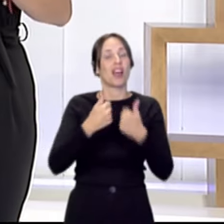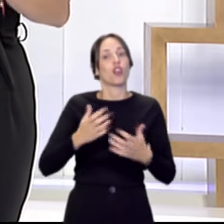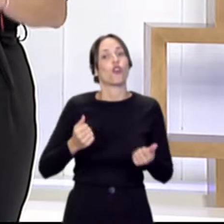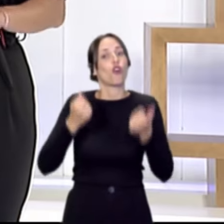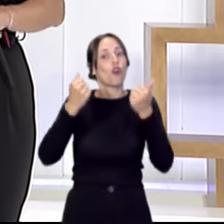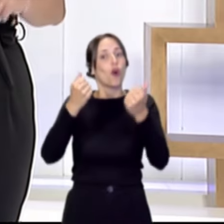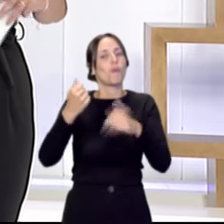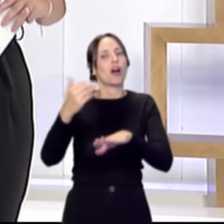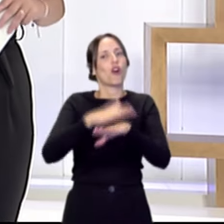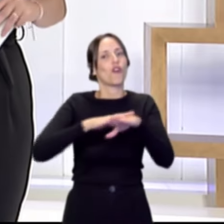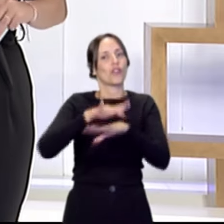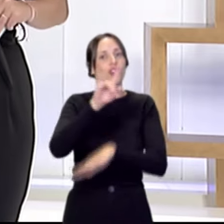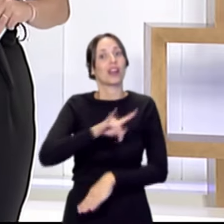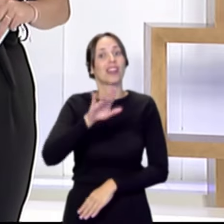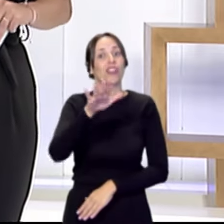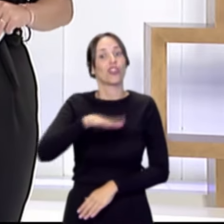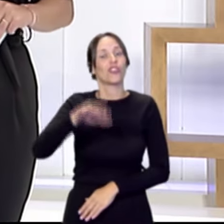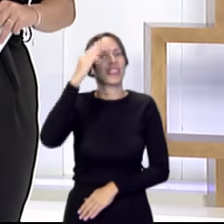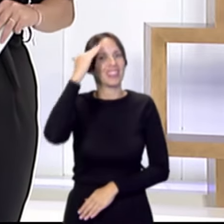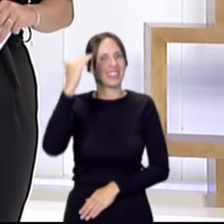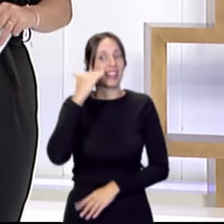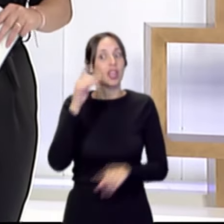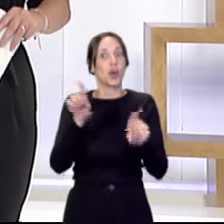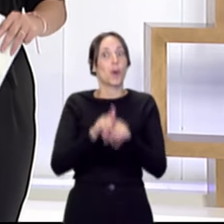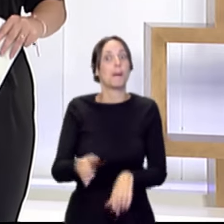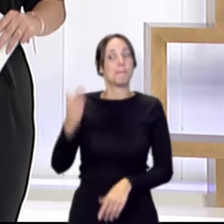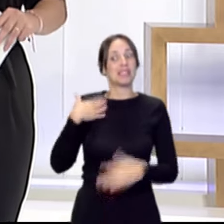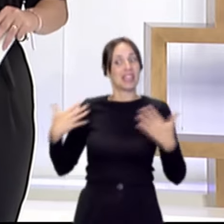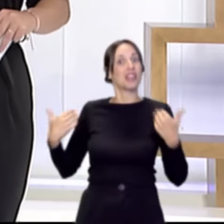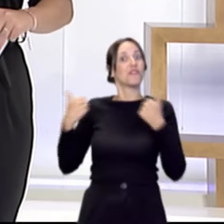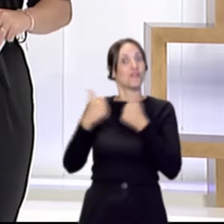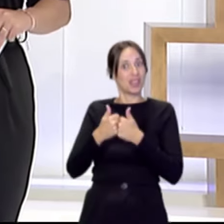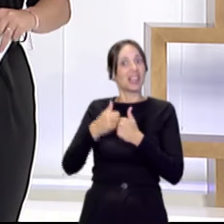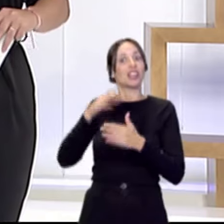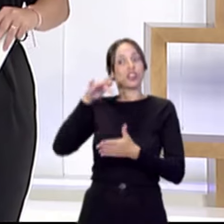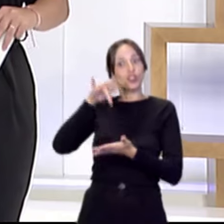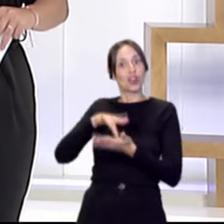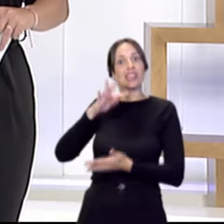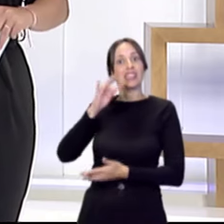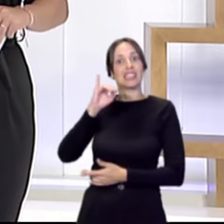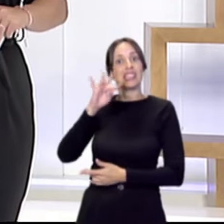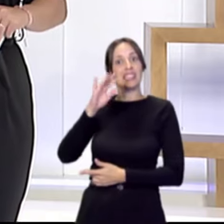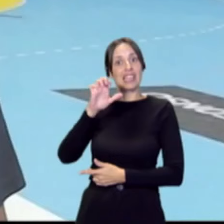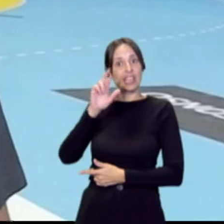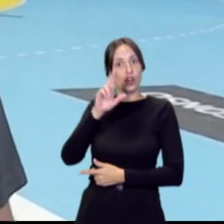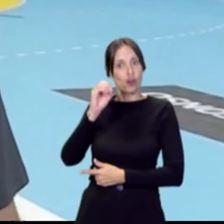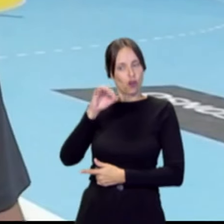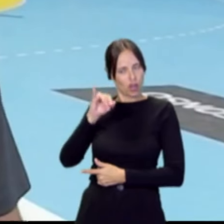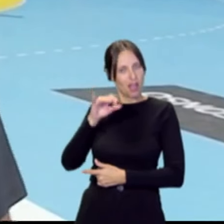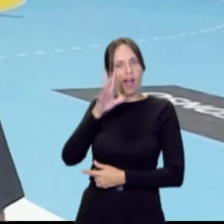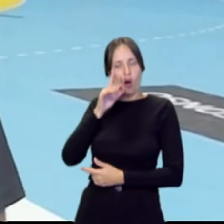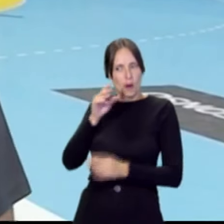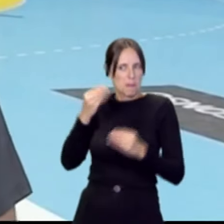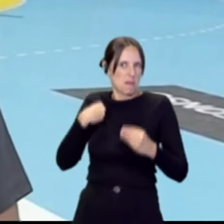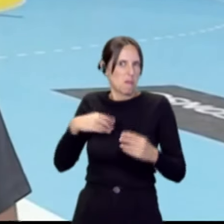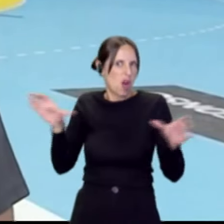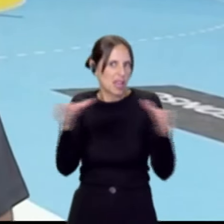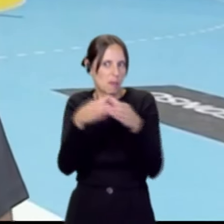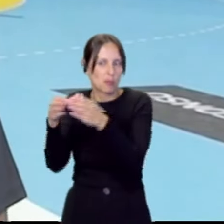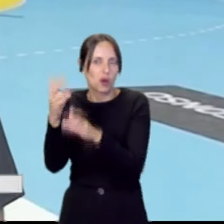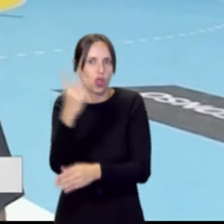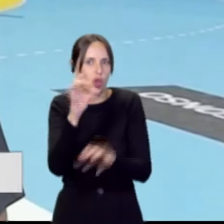en Telde, reeditando la final de la pasada edición celebrada en Titerroy. Es un partido en el que tenemos